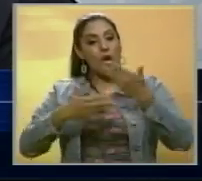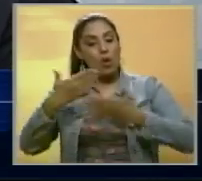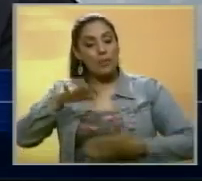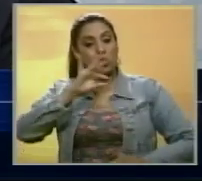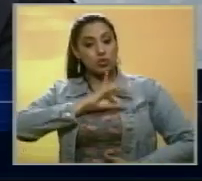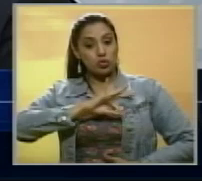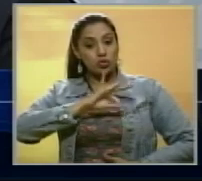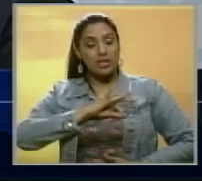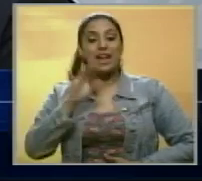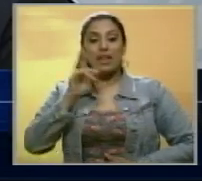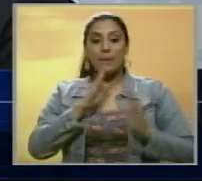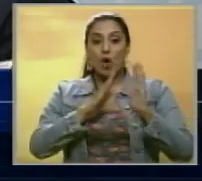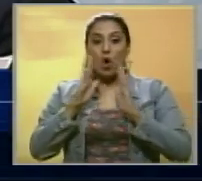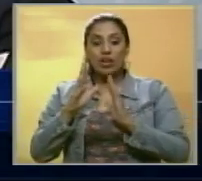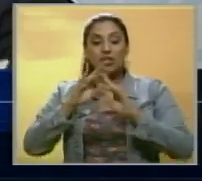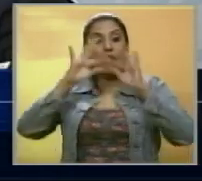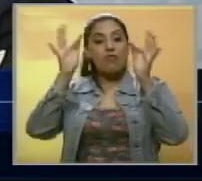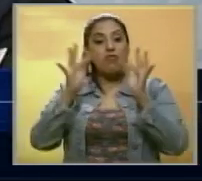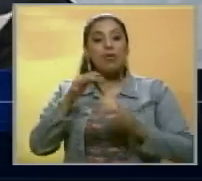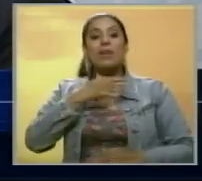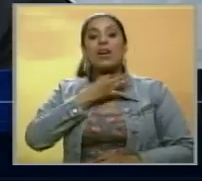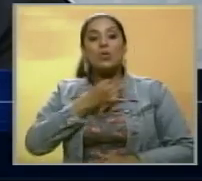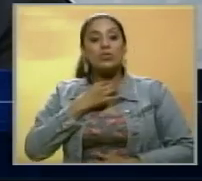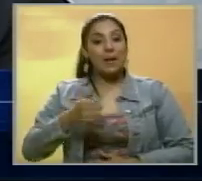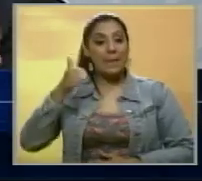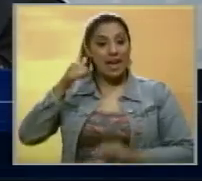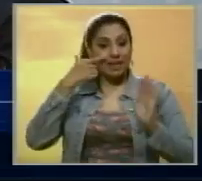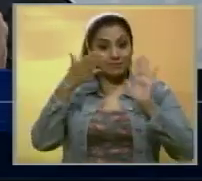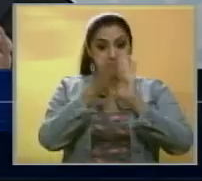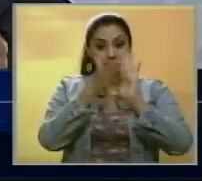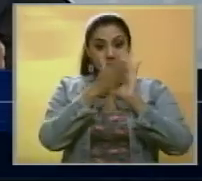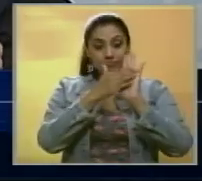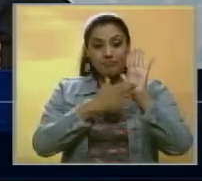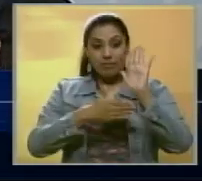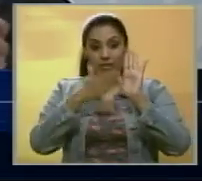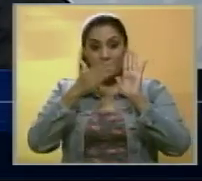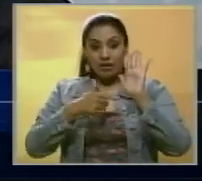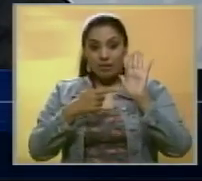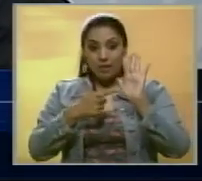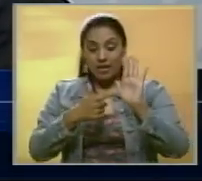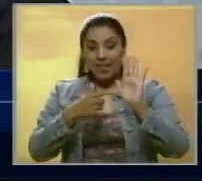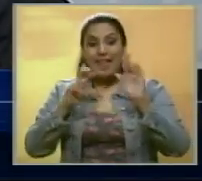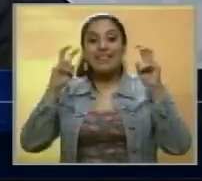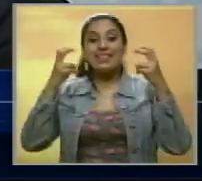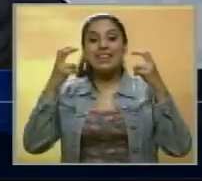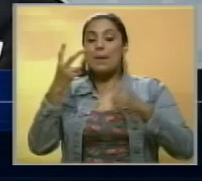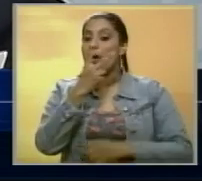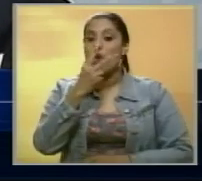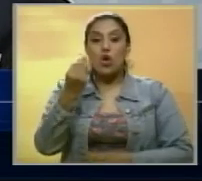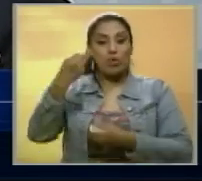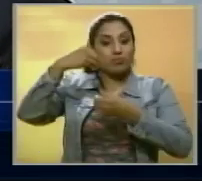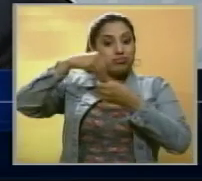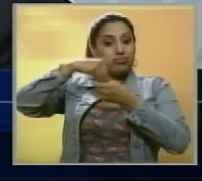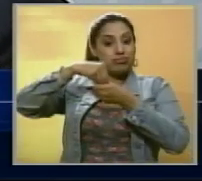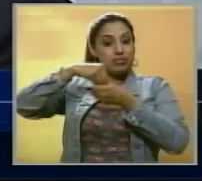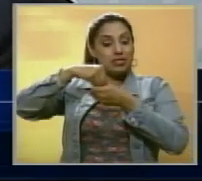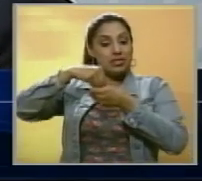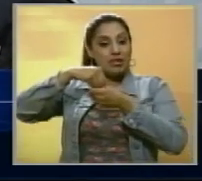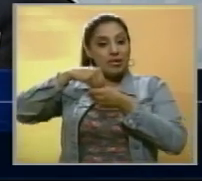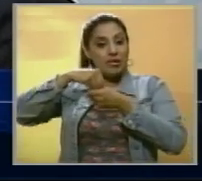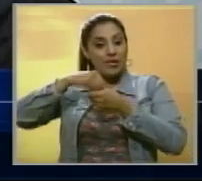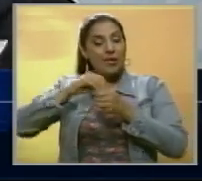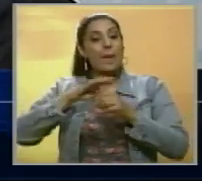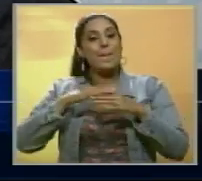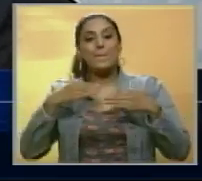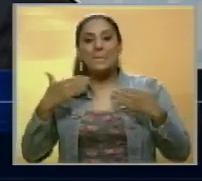y social y a organizarse en la forma que más le convenga. Aquí deja clarito el tema de la no injerencia